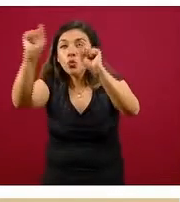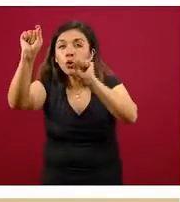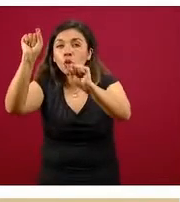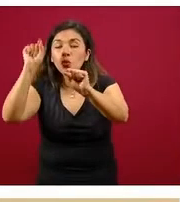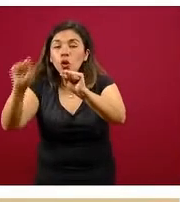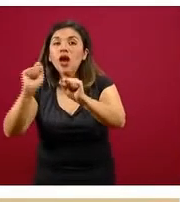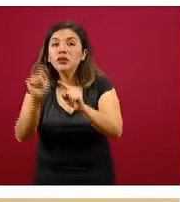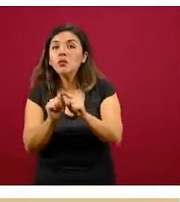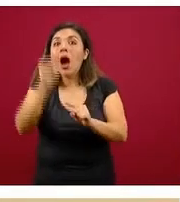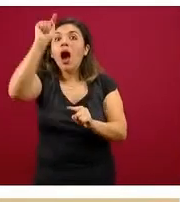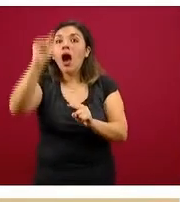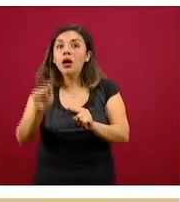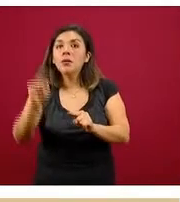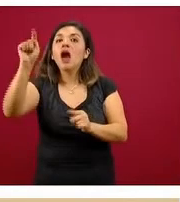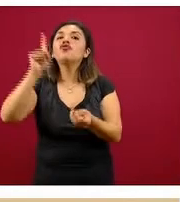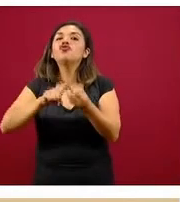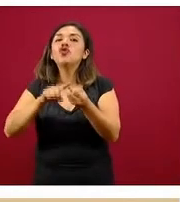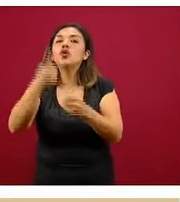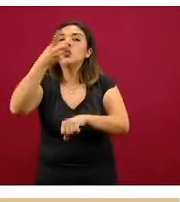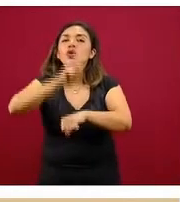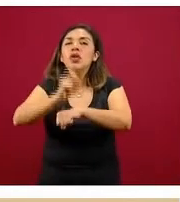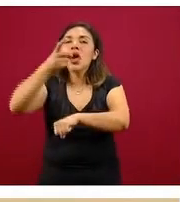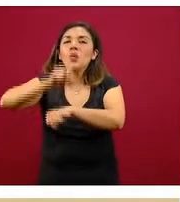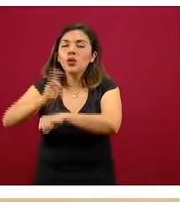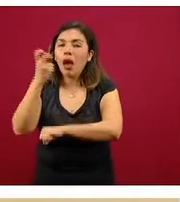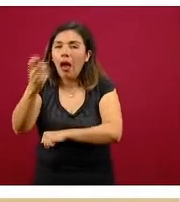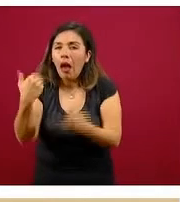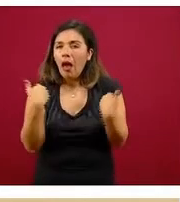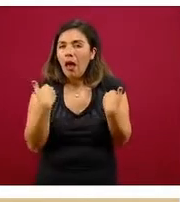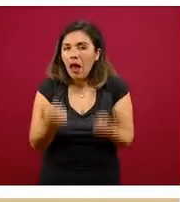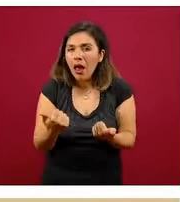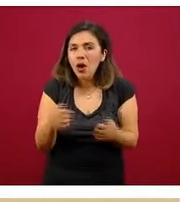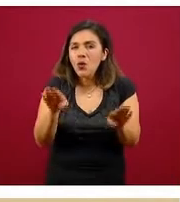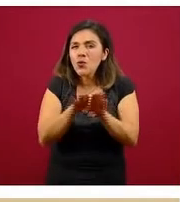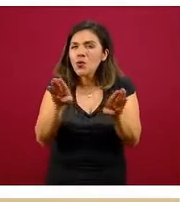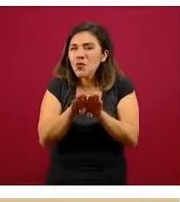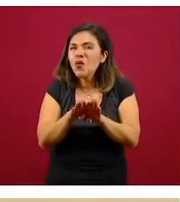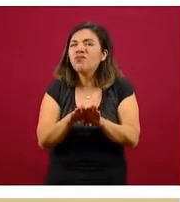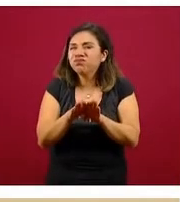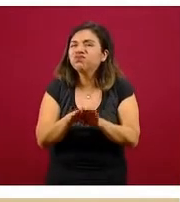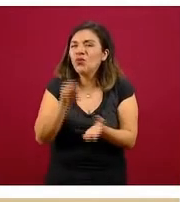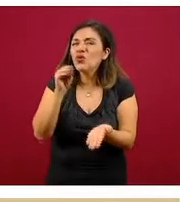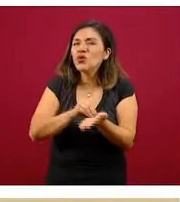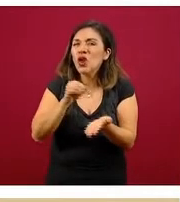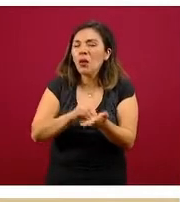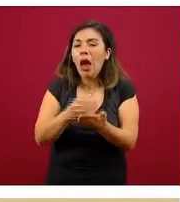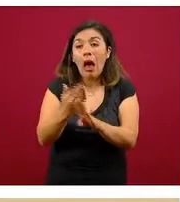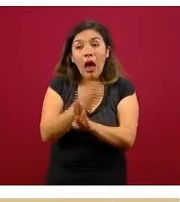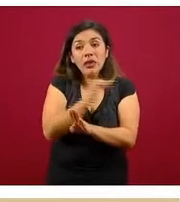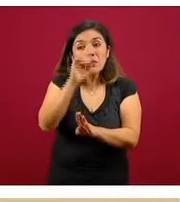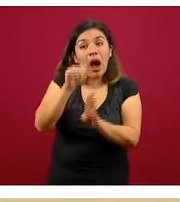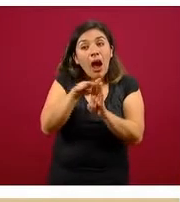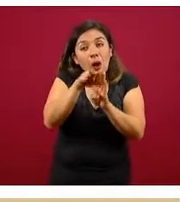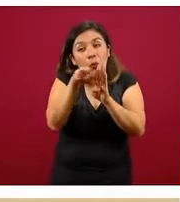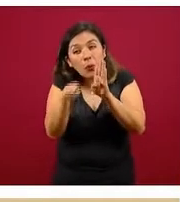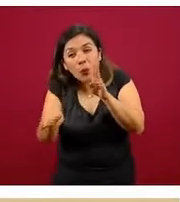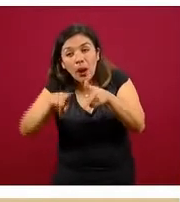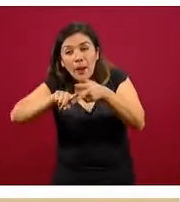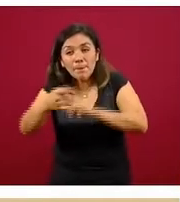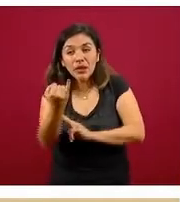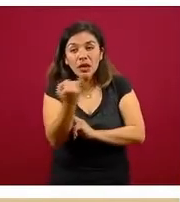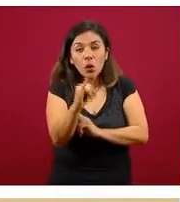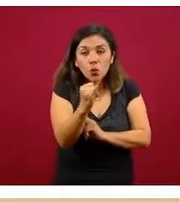los días. Ahí podemos ver claramente esa tendencia que en un momento era descendente hasta inicios de